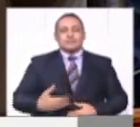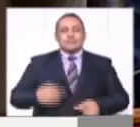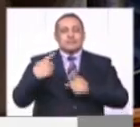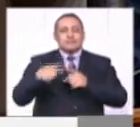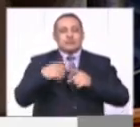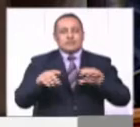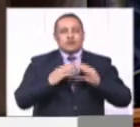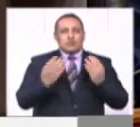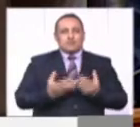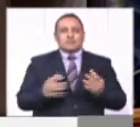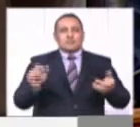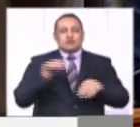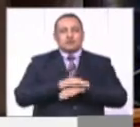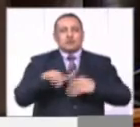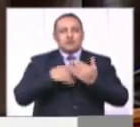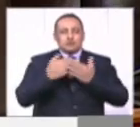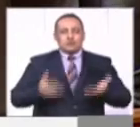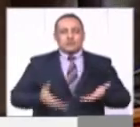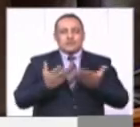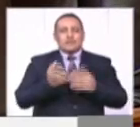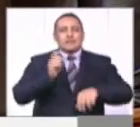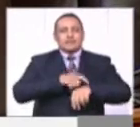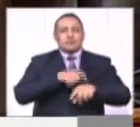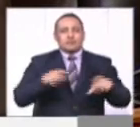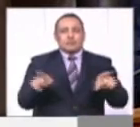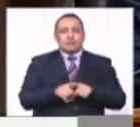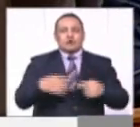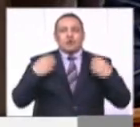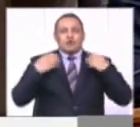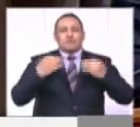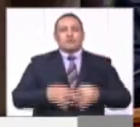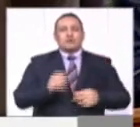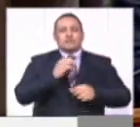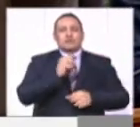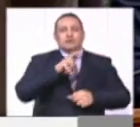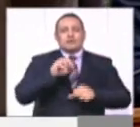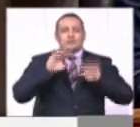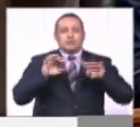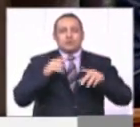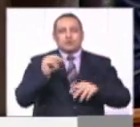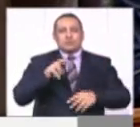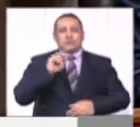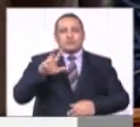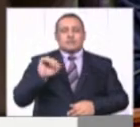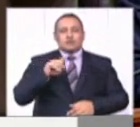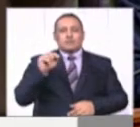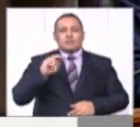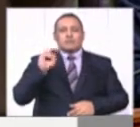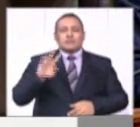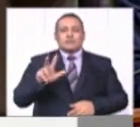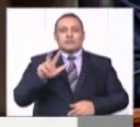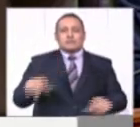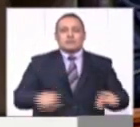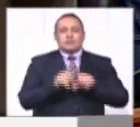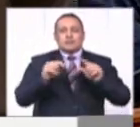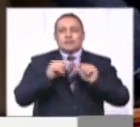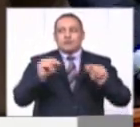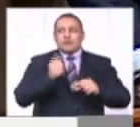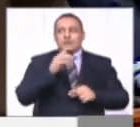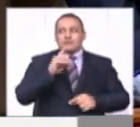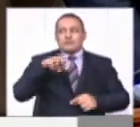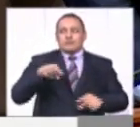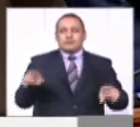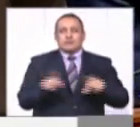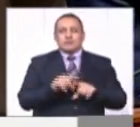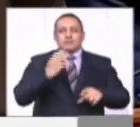congresistas sobre el otorgamiento del plazo mediante oficio 029-2020 23 gu adp